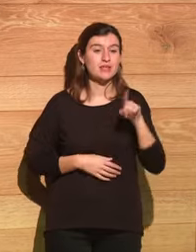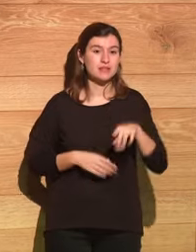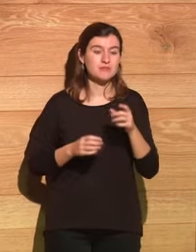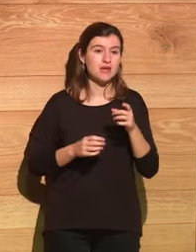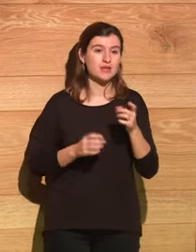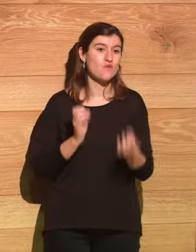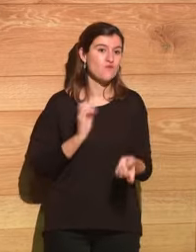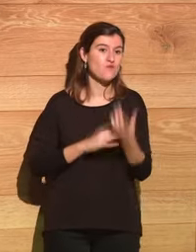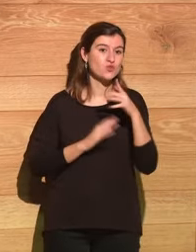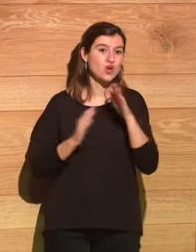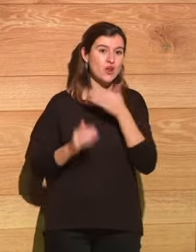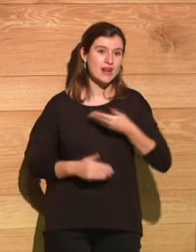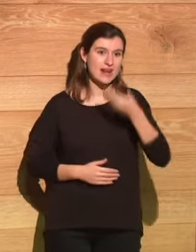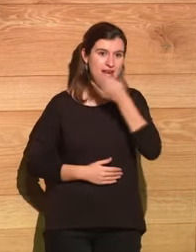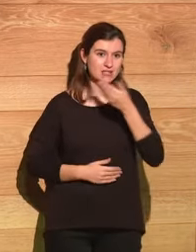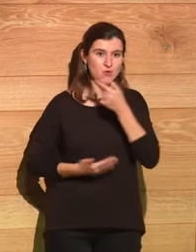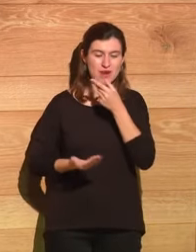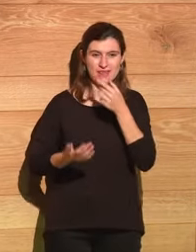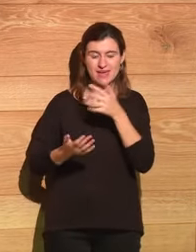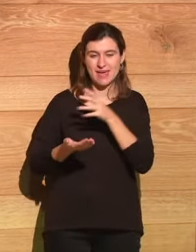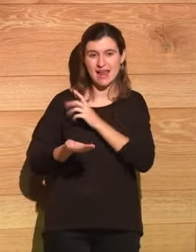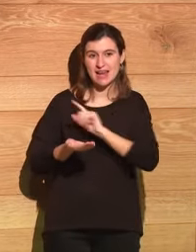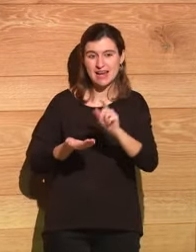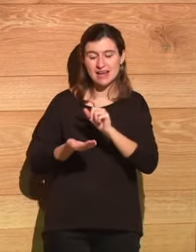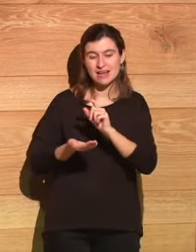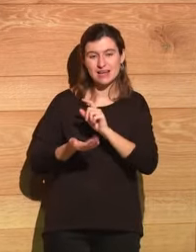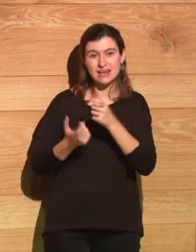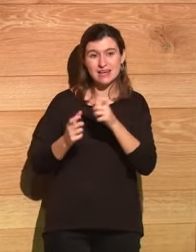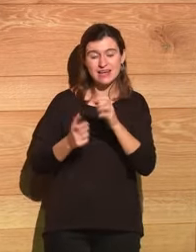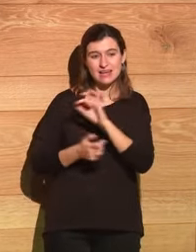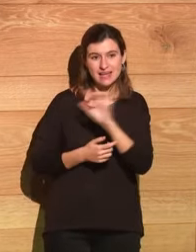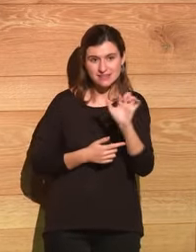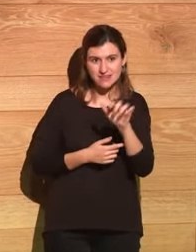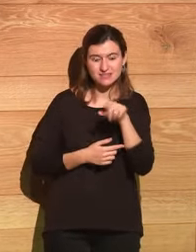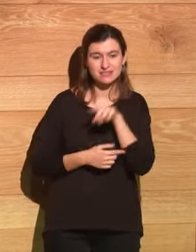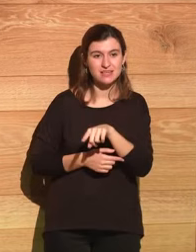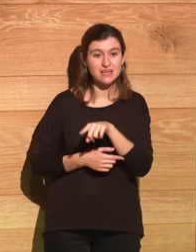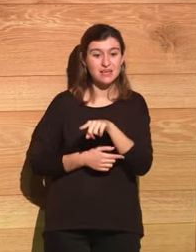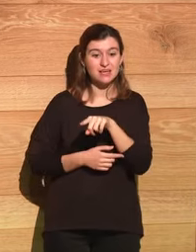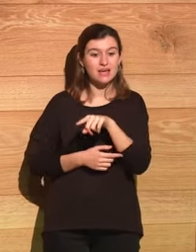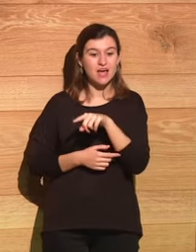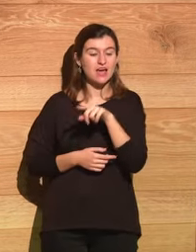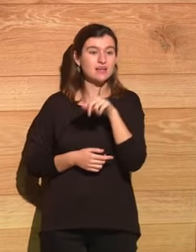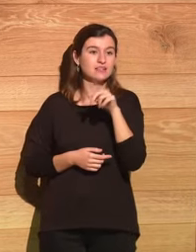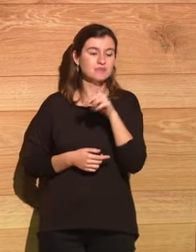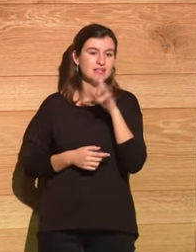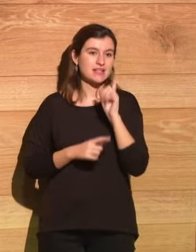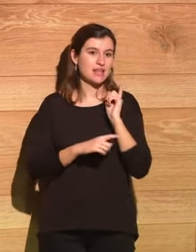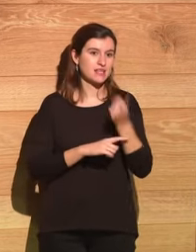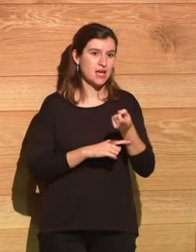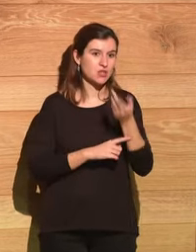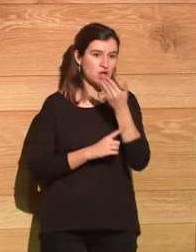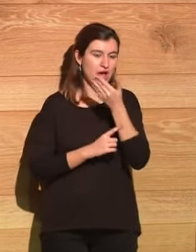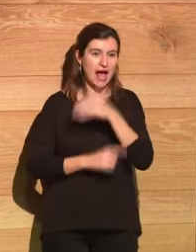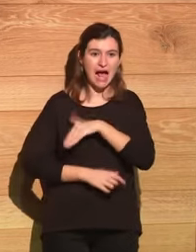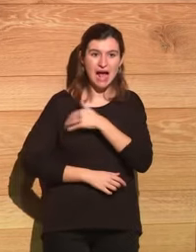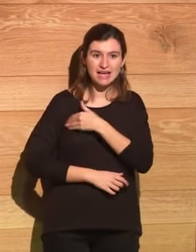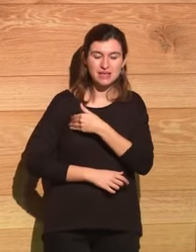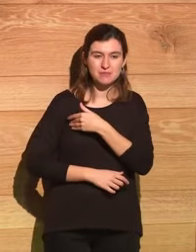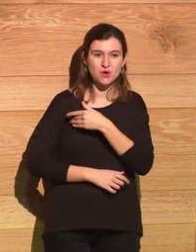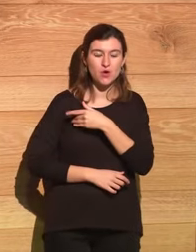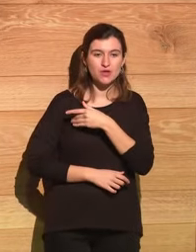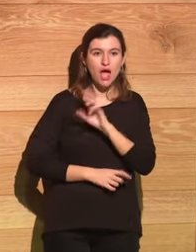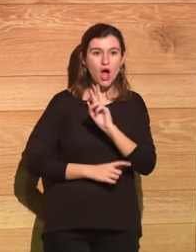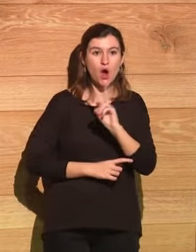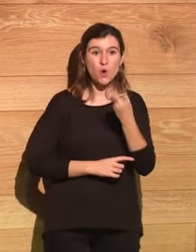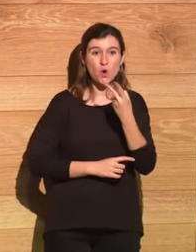Fundó la Escuela de Letras y es director académico y cofundador con una persona que